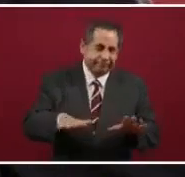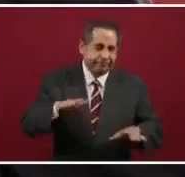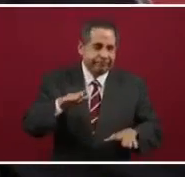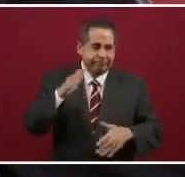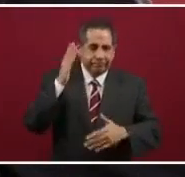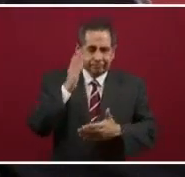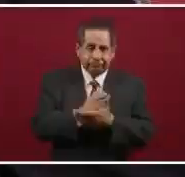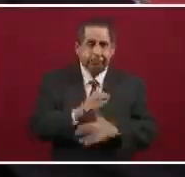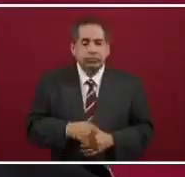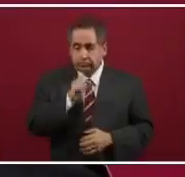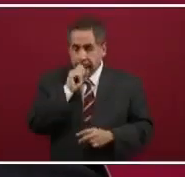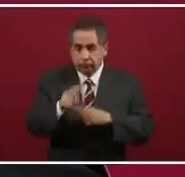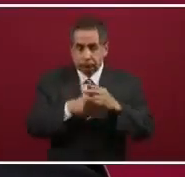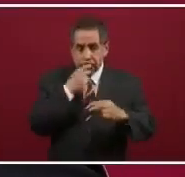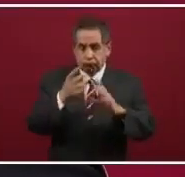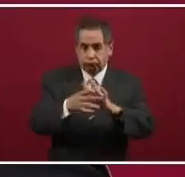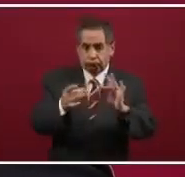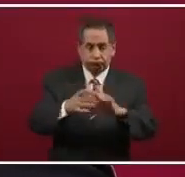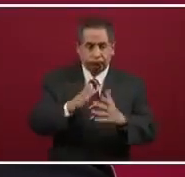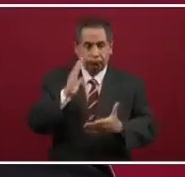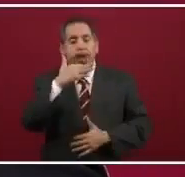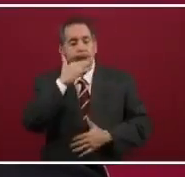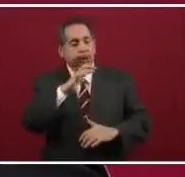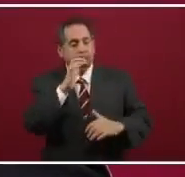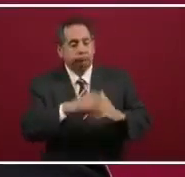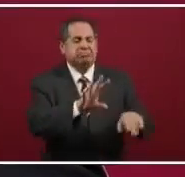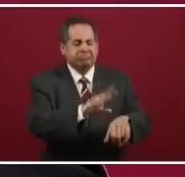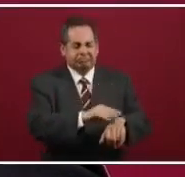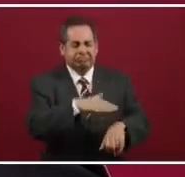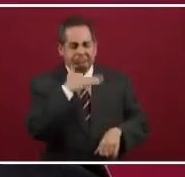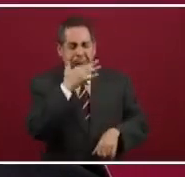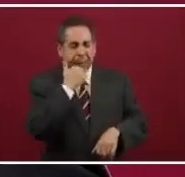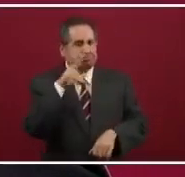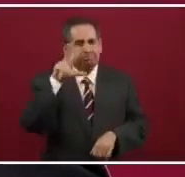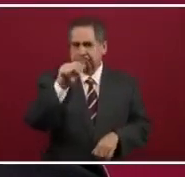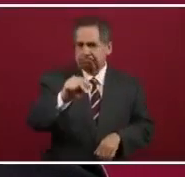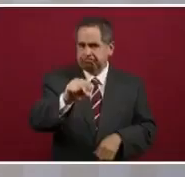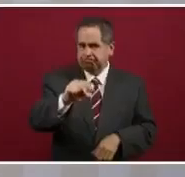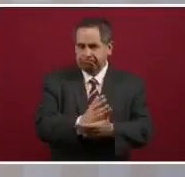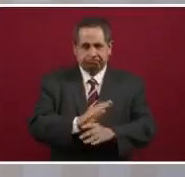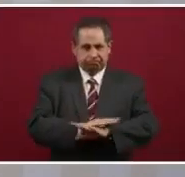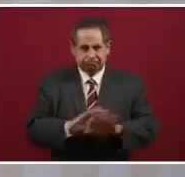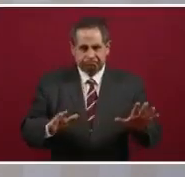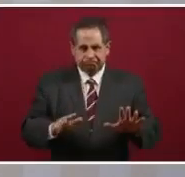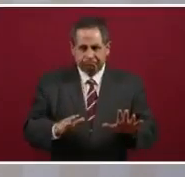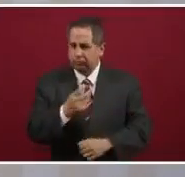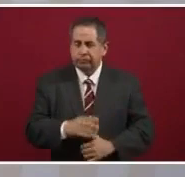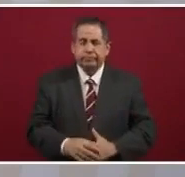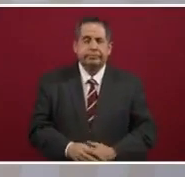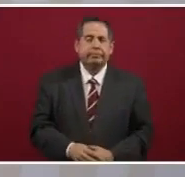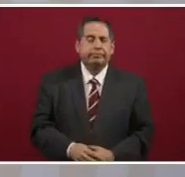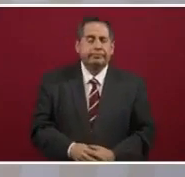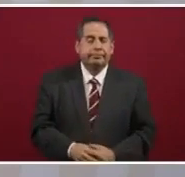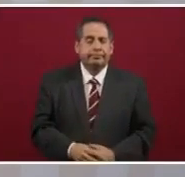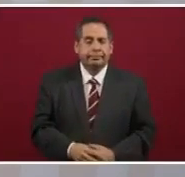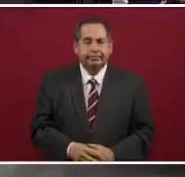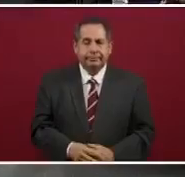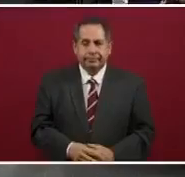manera categórica, puedo decir, se acabó la corrupción tolerada desde el gobierno y se acabó la impunidad.